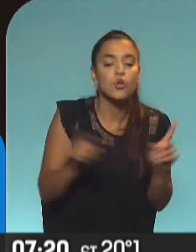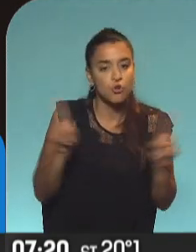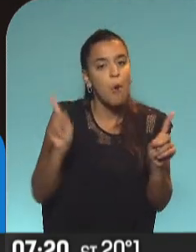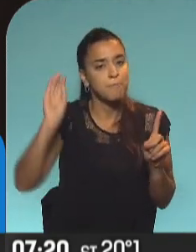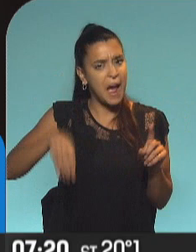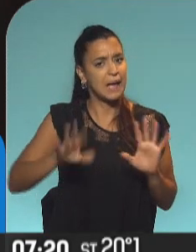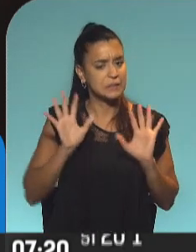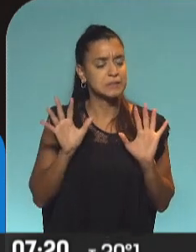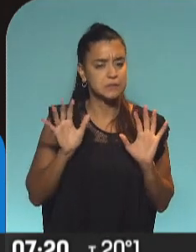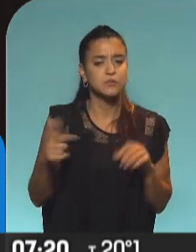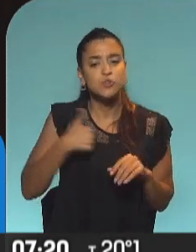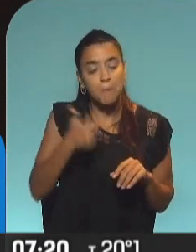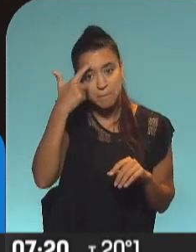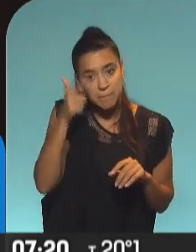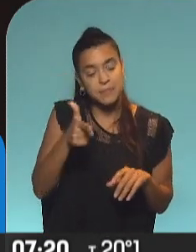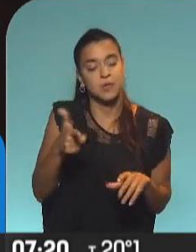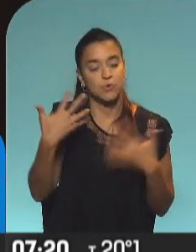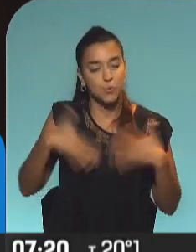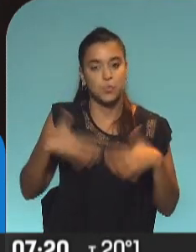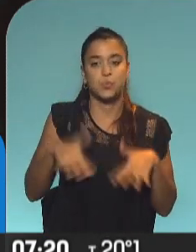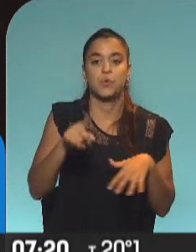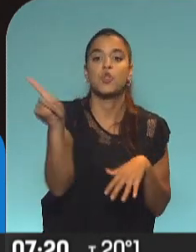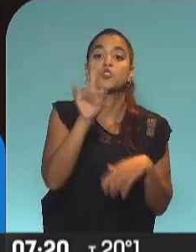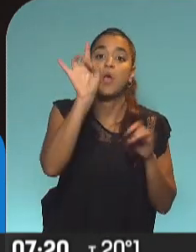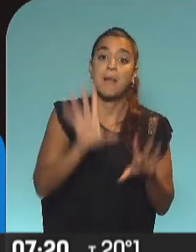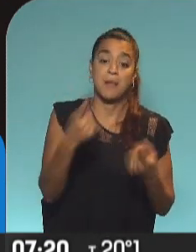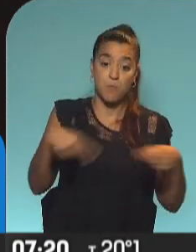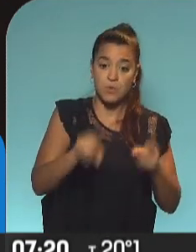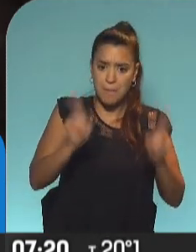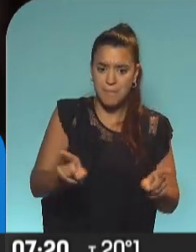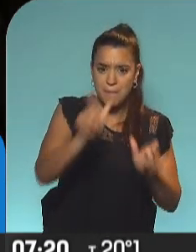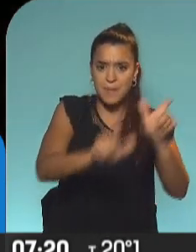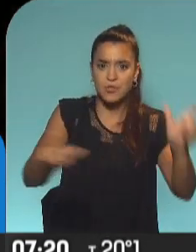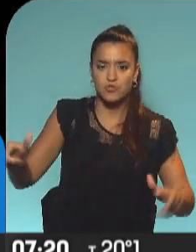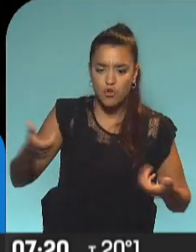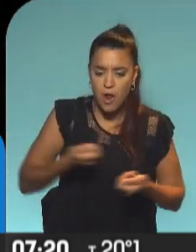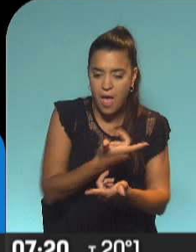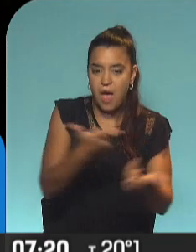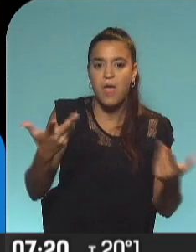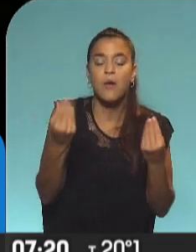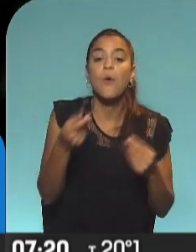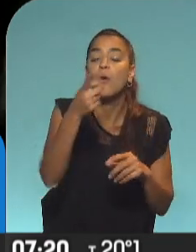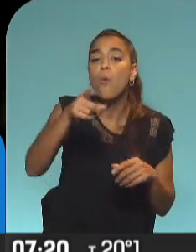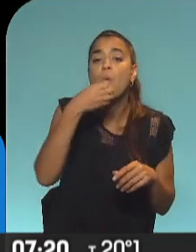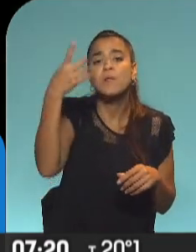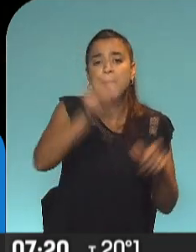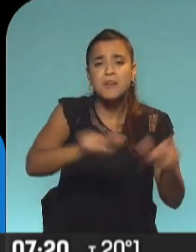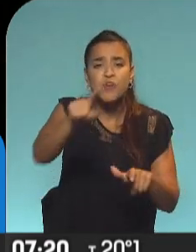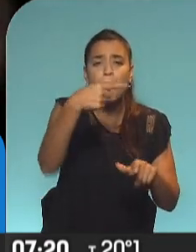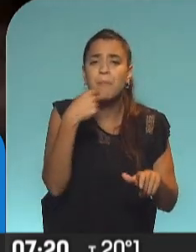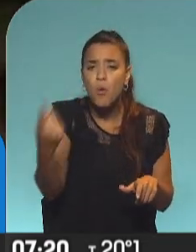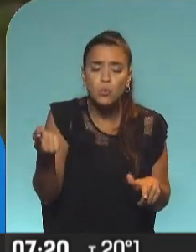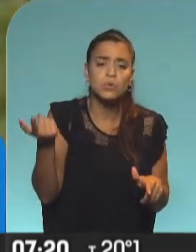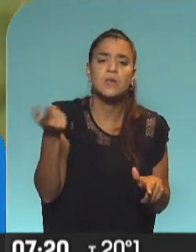majes y creo que eso es lo que influyó no solamente en los músicos sino en toda la gente creo que todo el mundo le podés preguntar qué